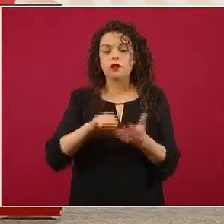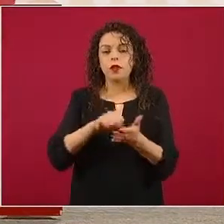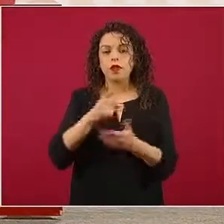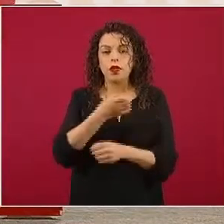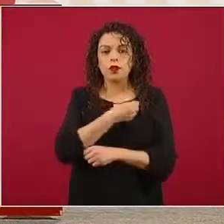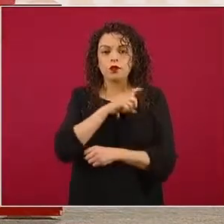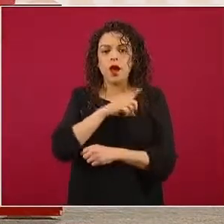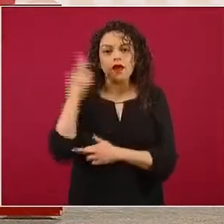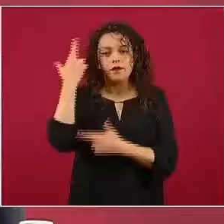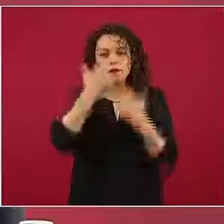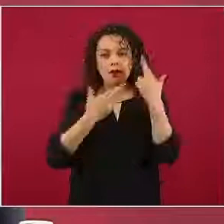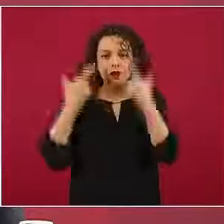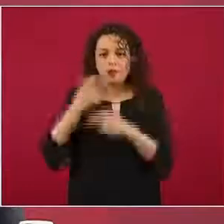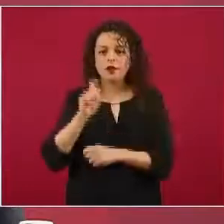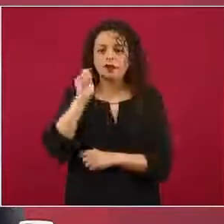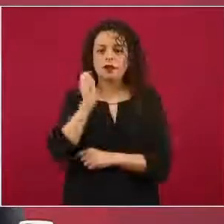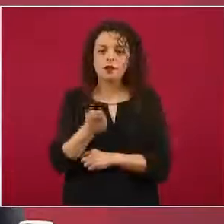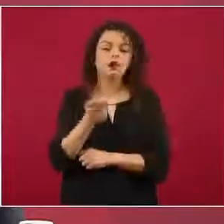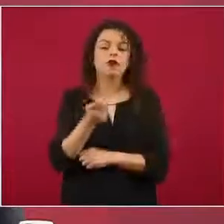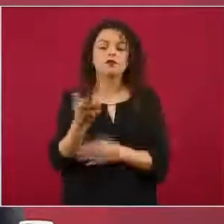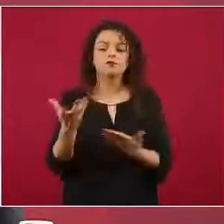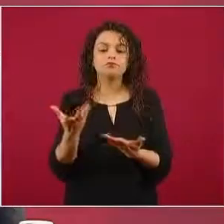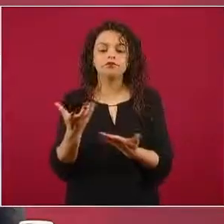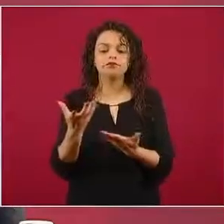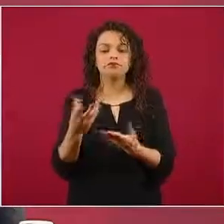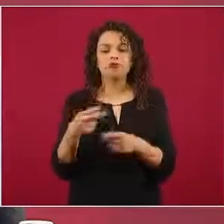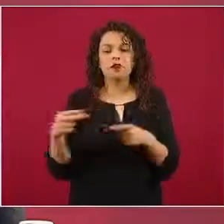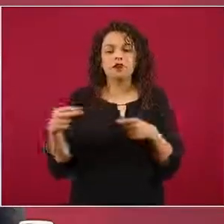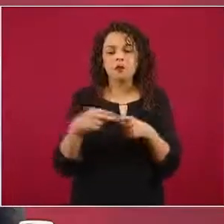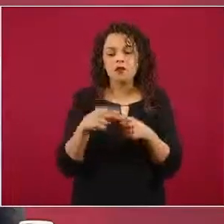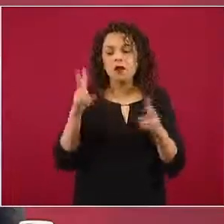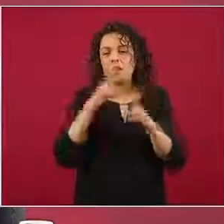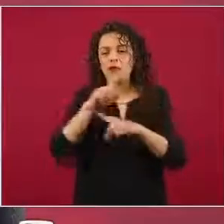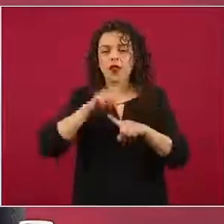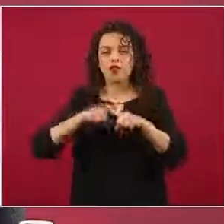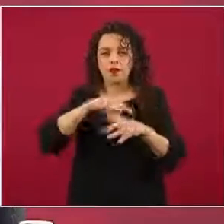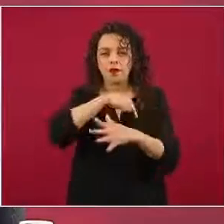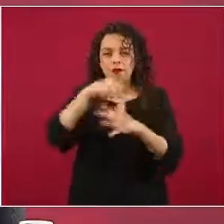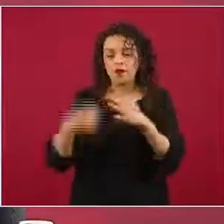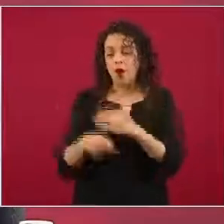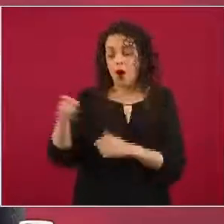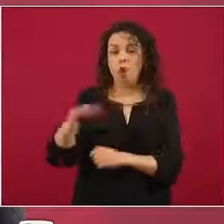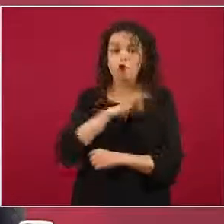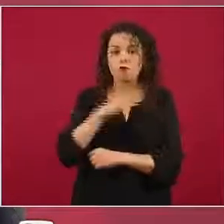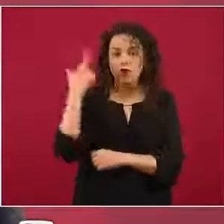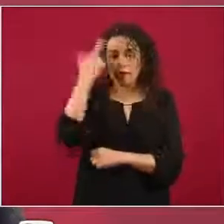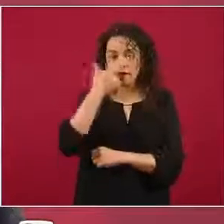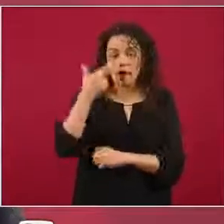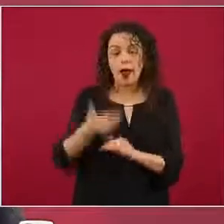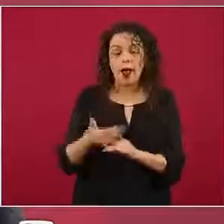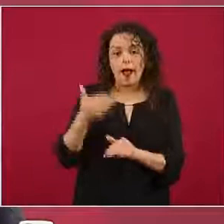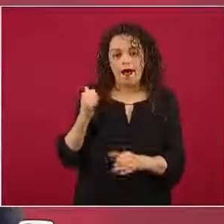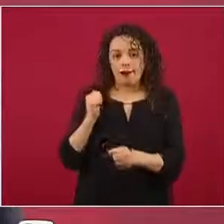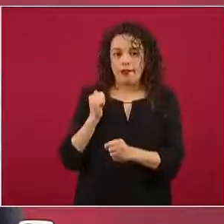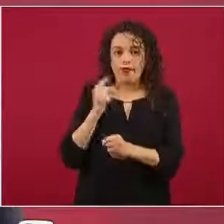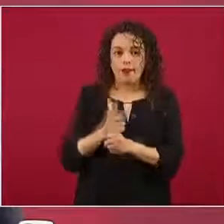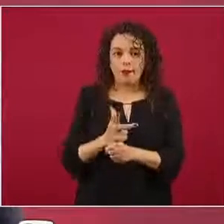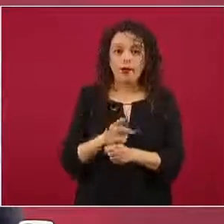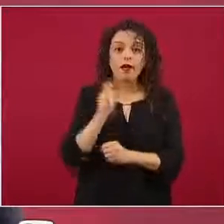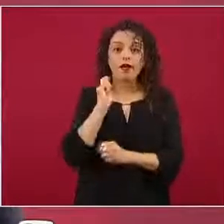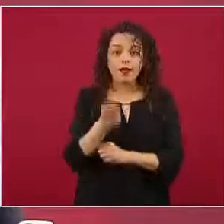en su momento de alarma, ellos entonces también puedan identificar rápida y oportunamente la necesidad